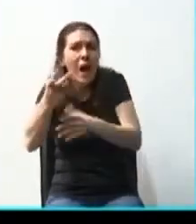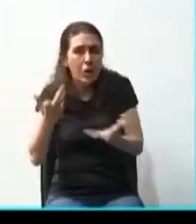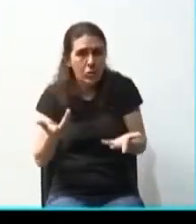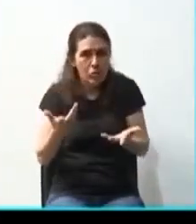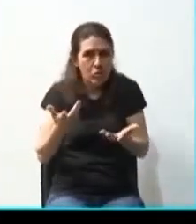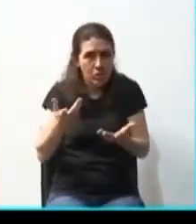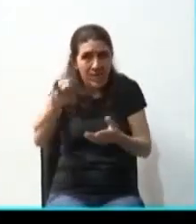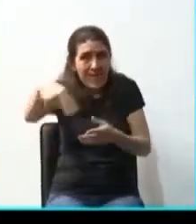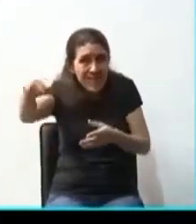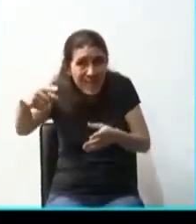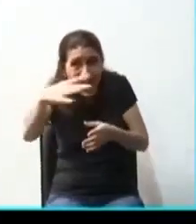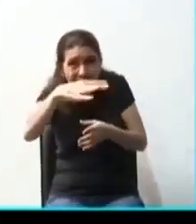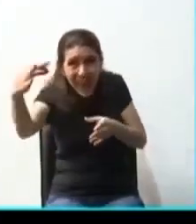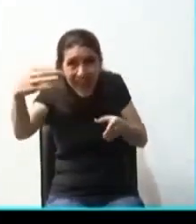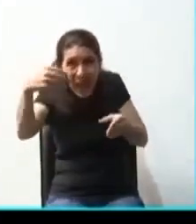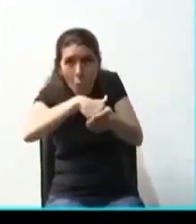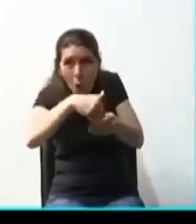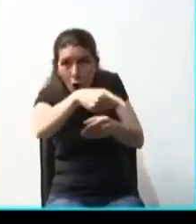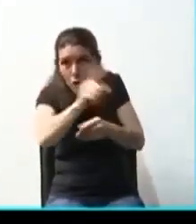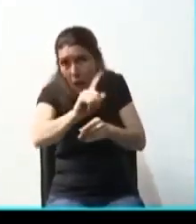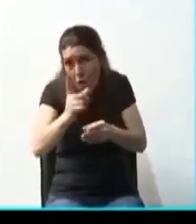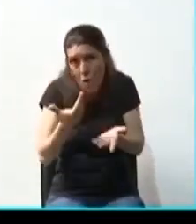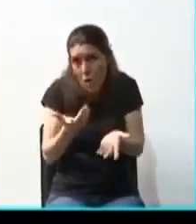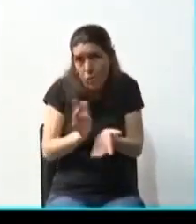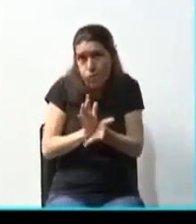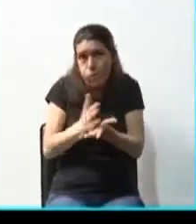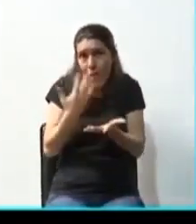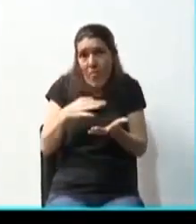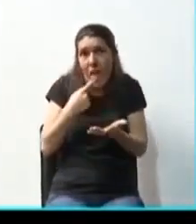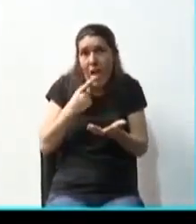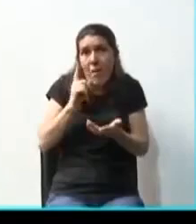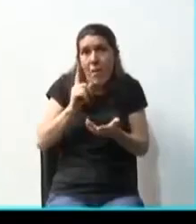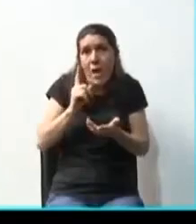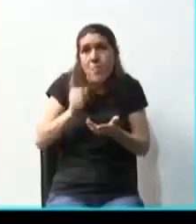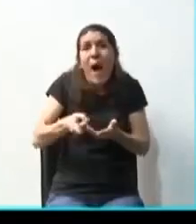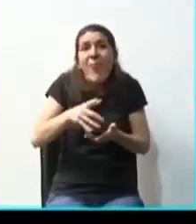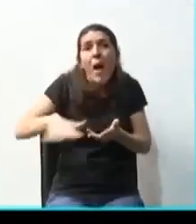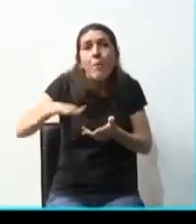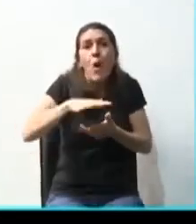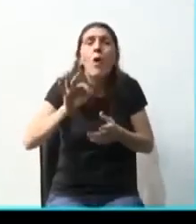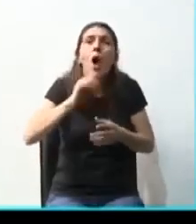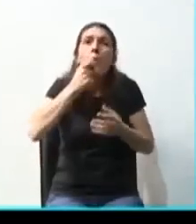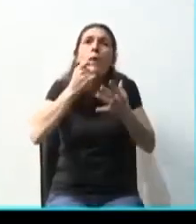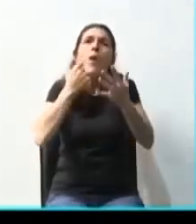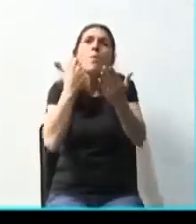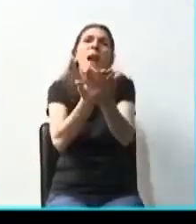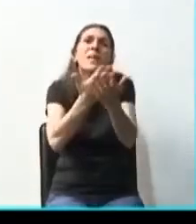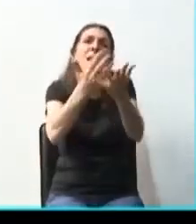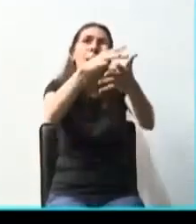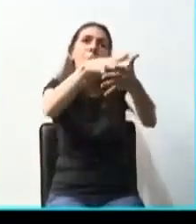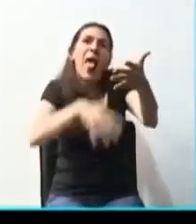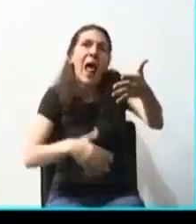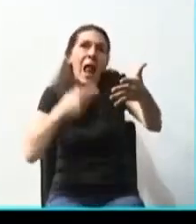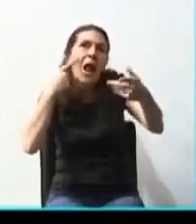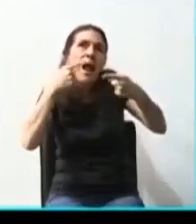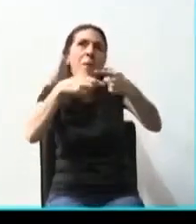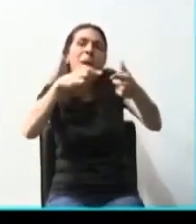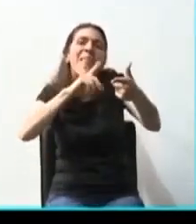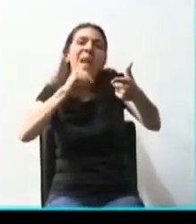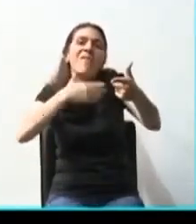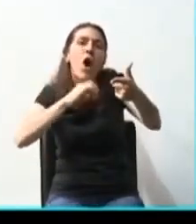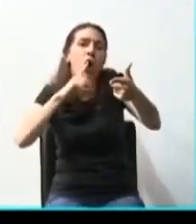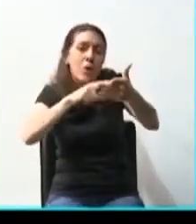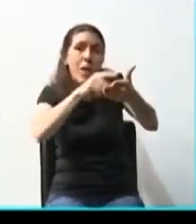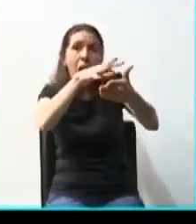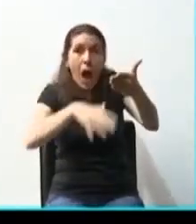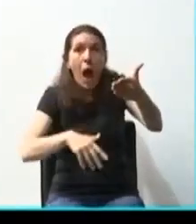a votar. Siendo un poder político, requeriría el mandato popular. O si presenta una plataforma por la cual los pueblos los votan, pues una plataforma progresiva, y después